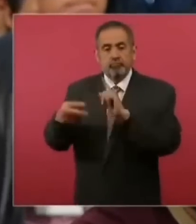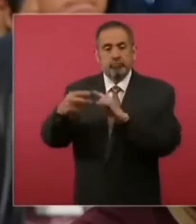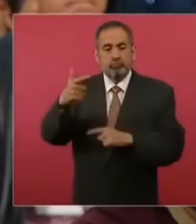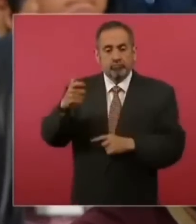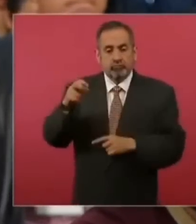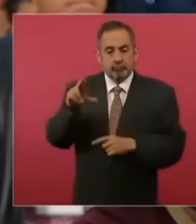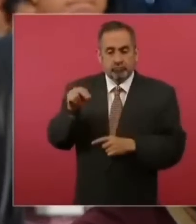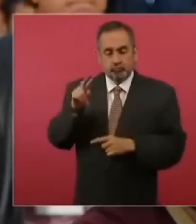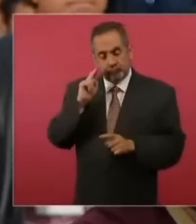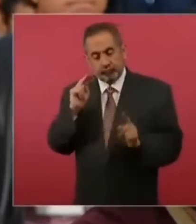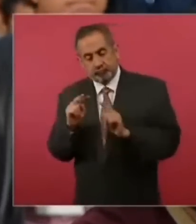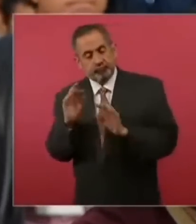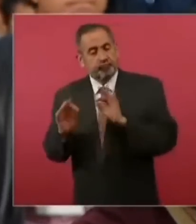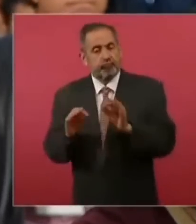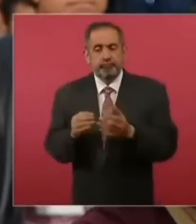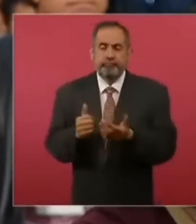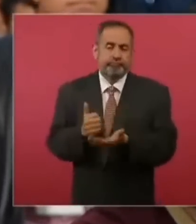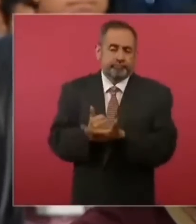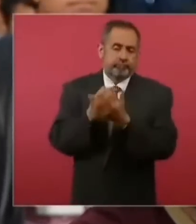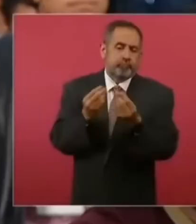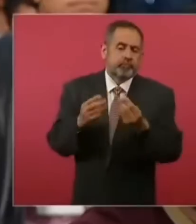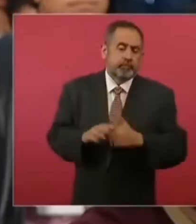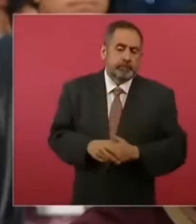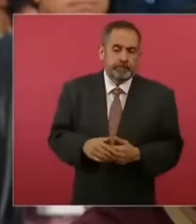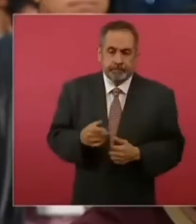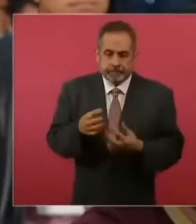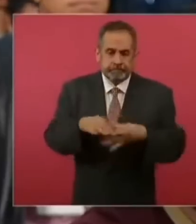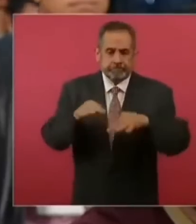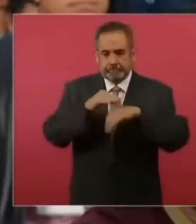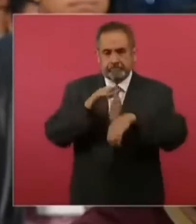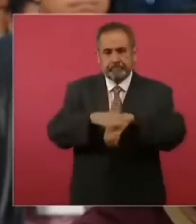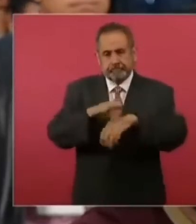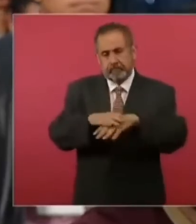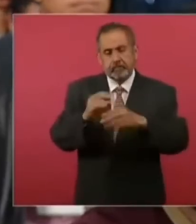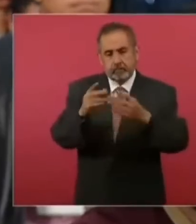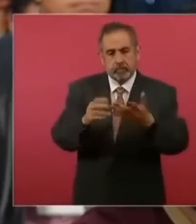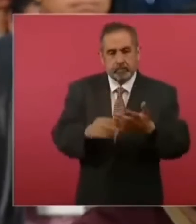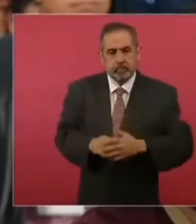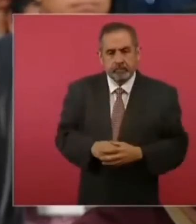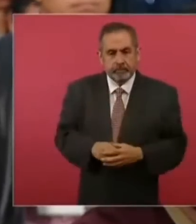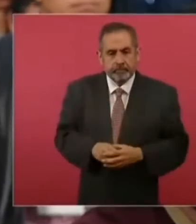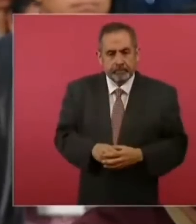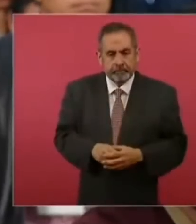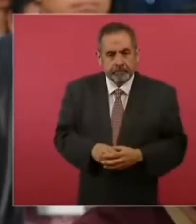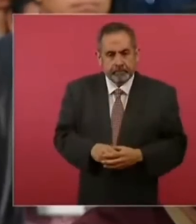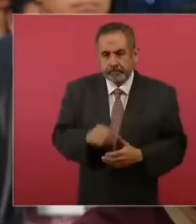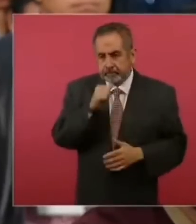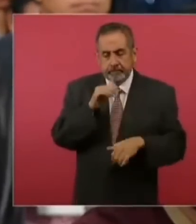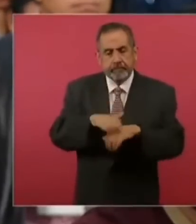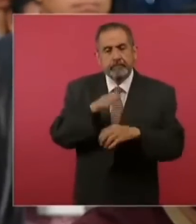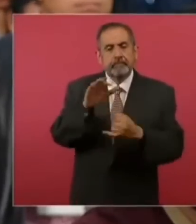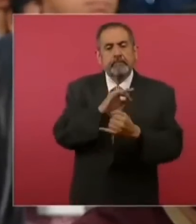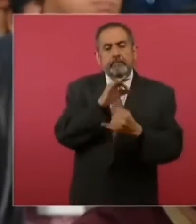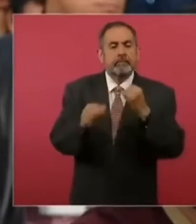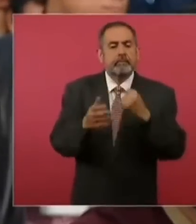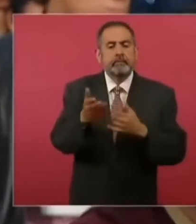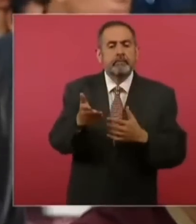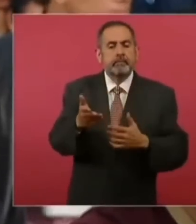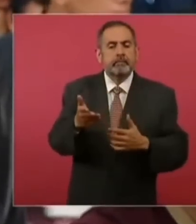de género. Y pues esto también es importante señalarlo. Y pues bueno, pues nada más por